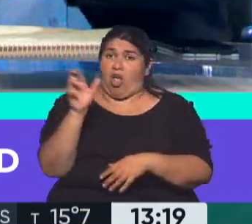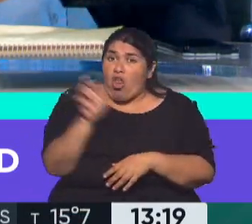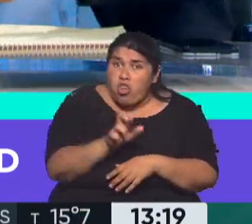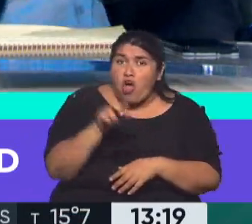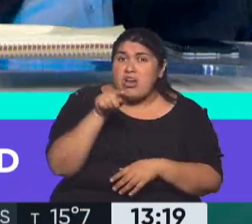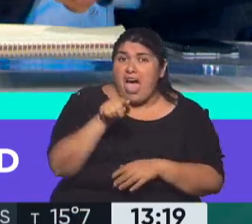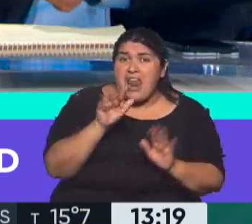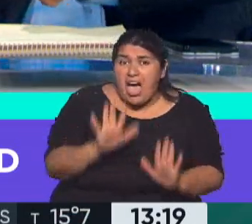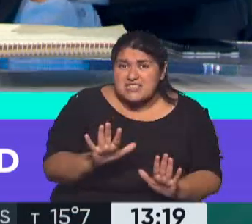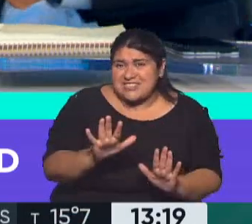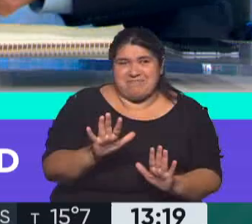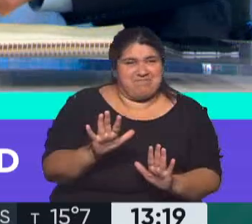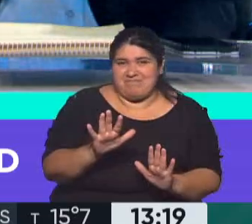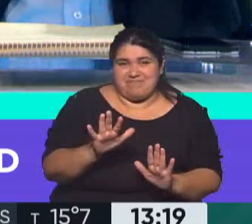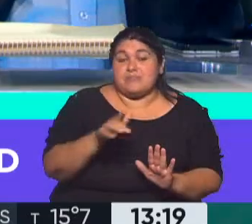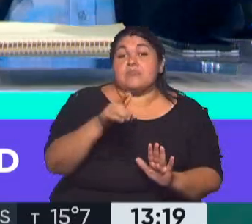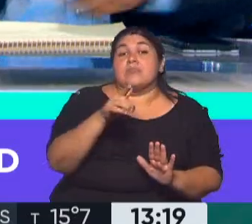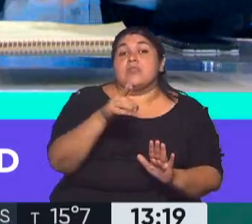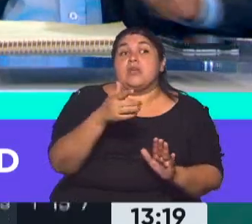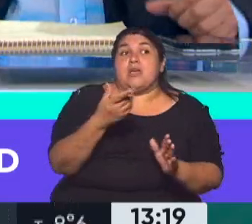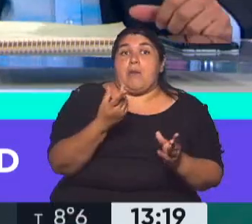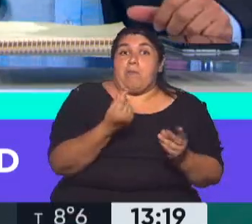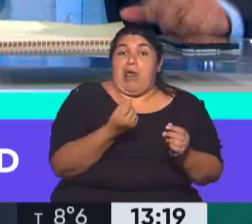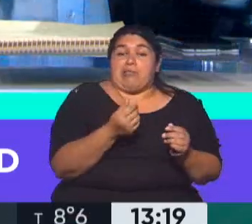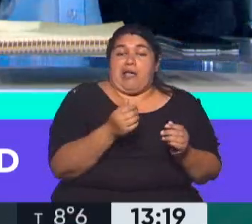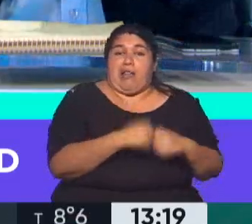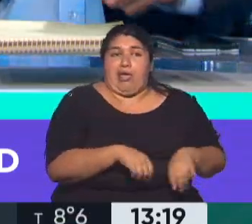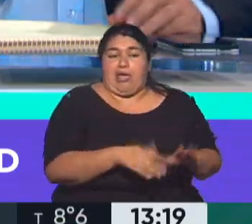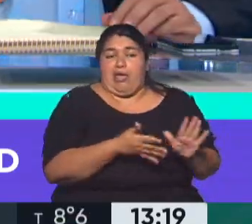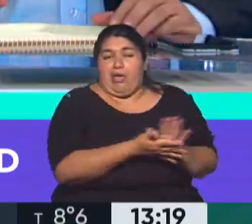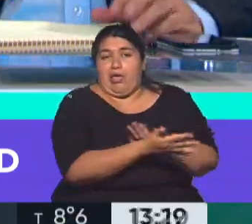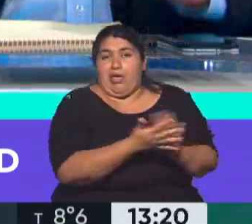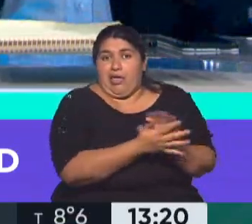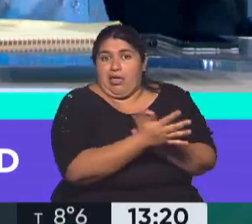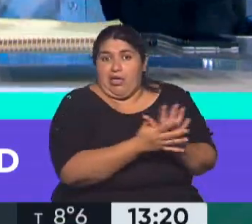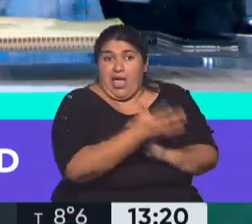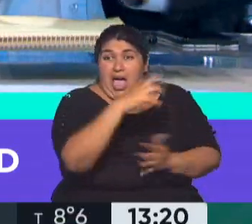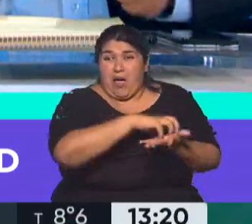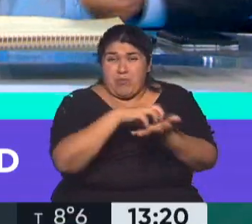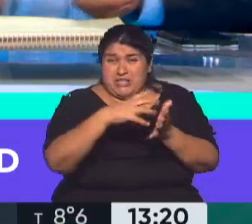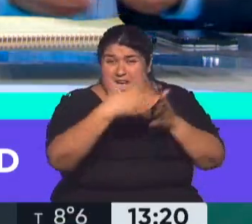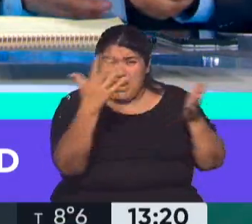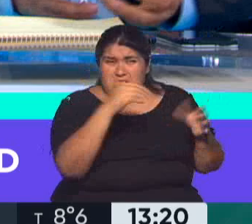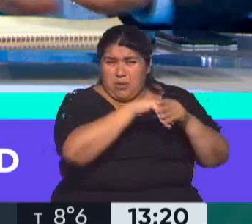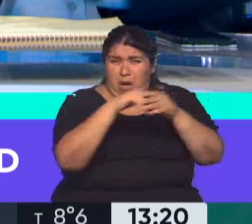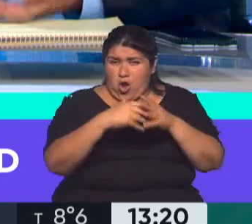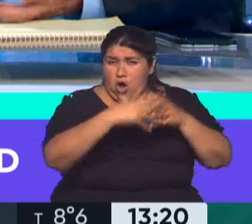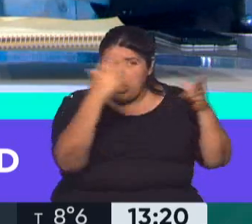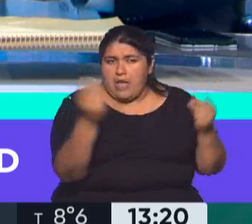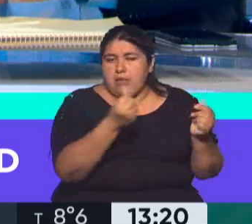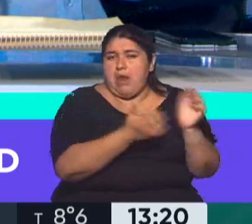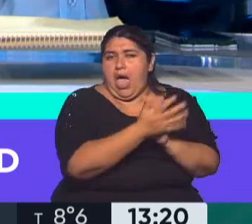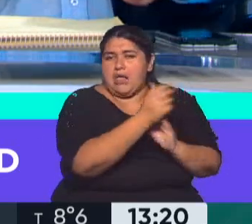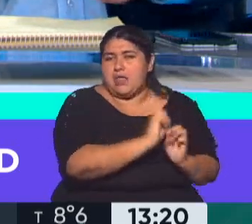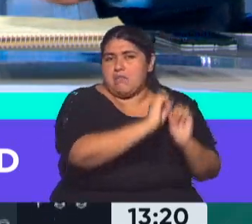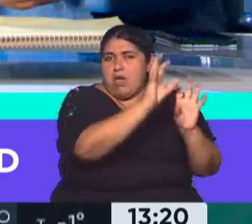cuando hubo esta operación de fuga así masiva de las grandes empresas y los grandes bancos hacia el exterior, se